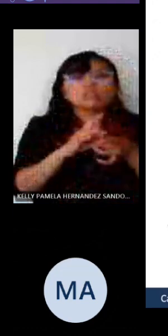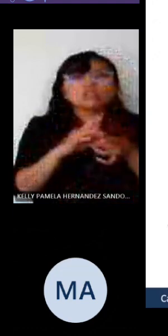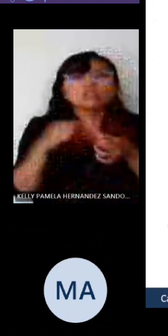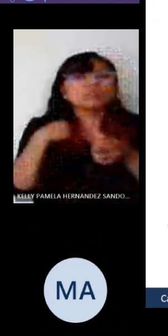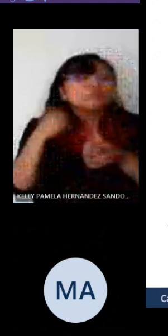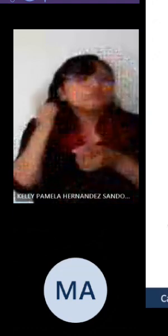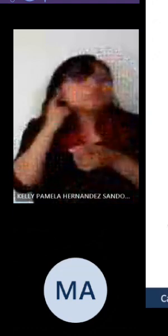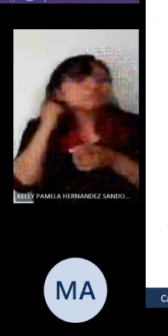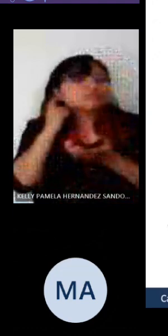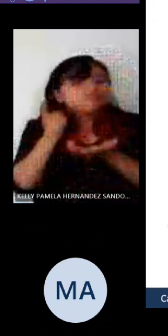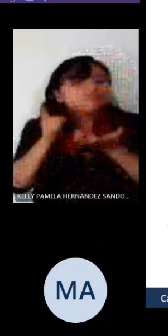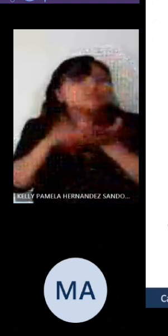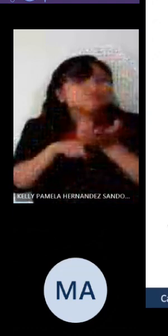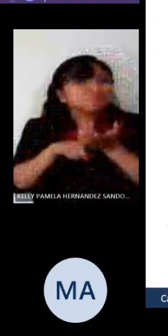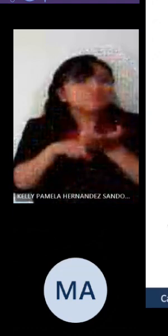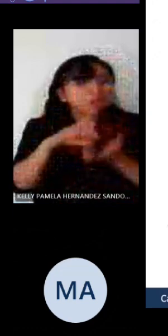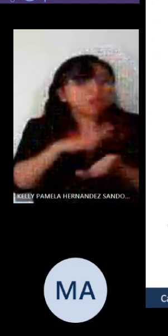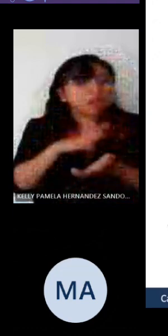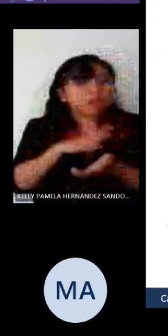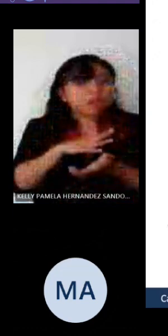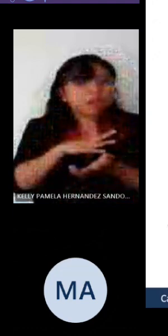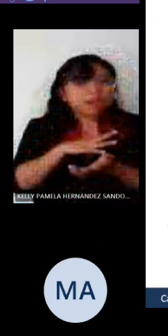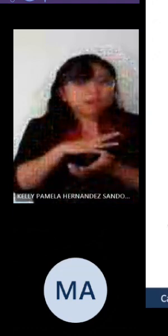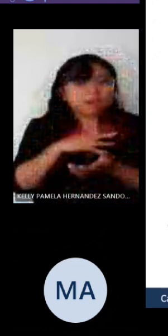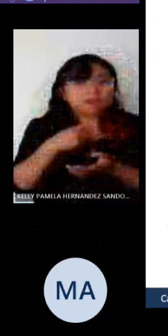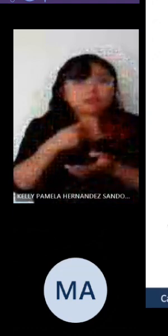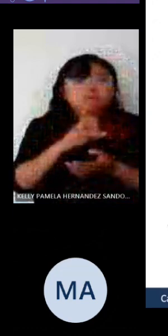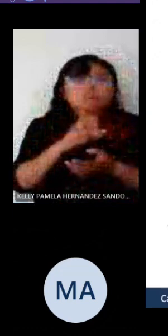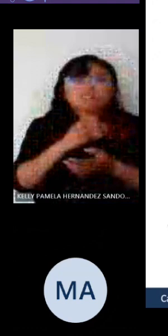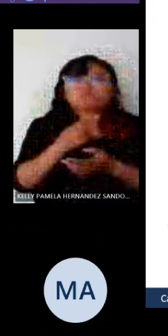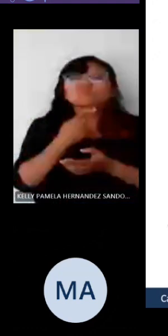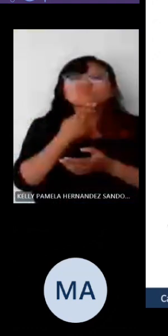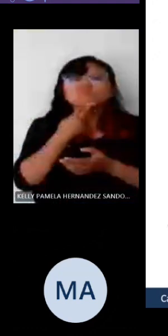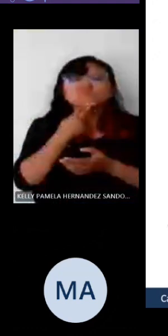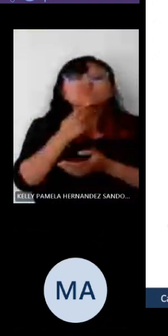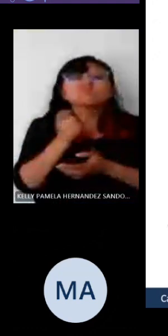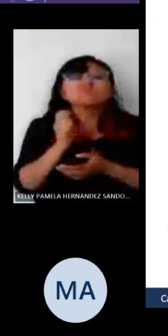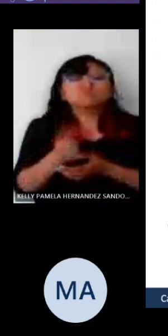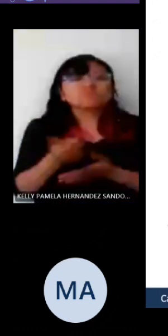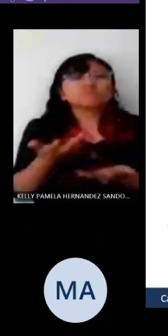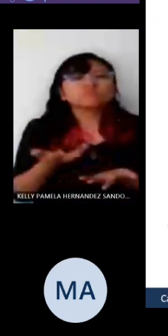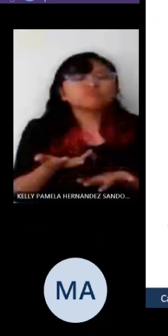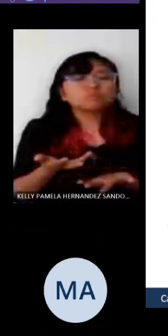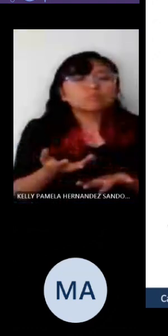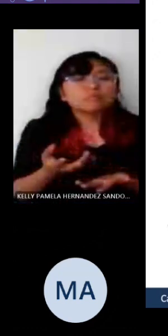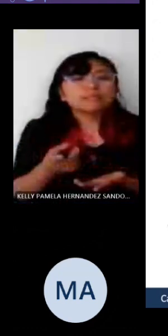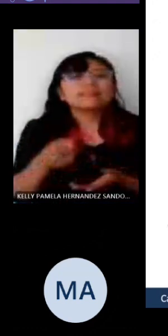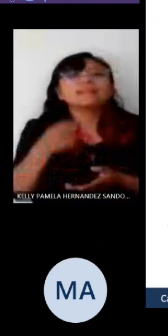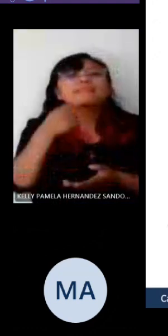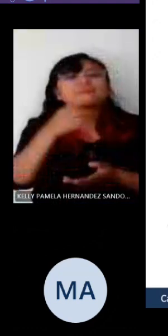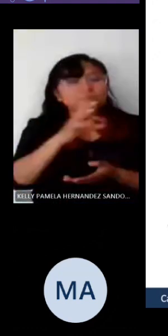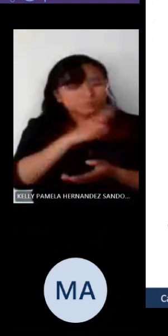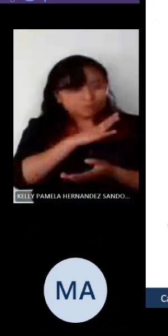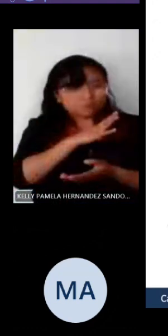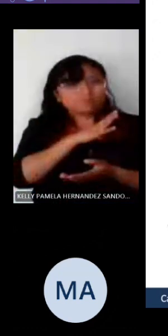interno. El objetivo, o más bien la función que tienen estas células es poder transducir, es